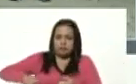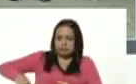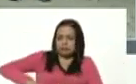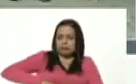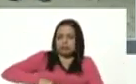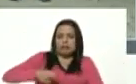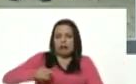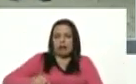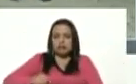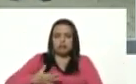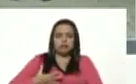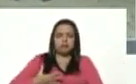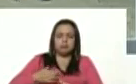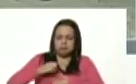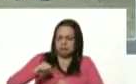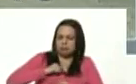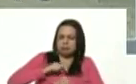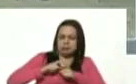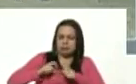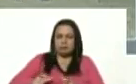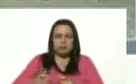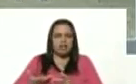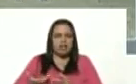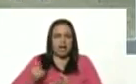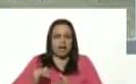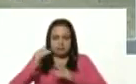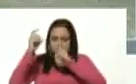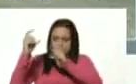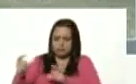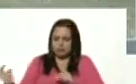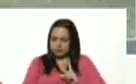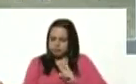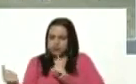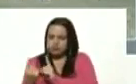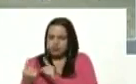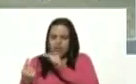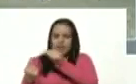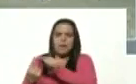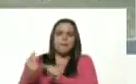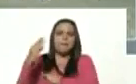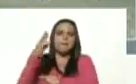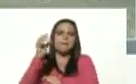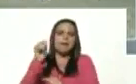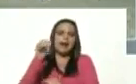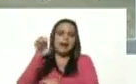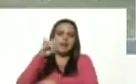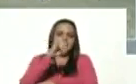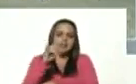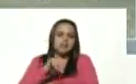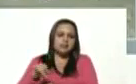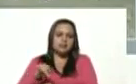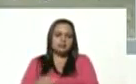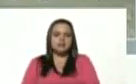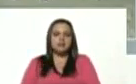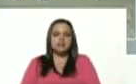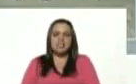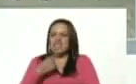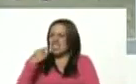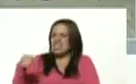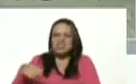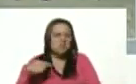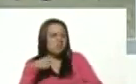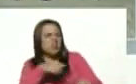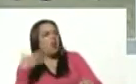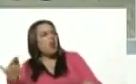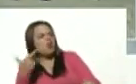ensangrentado todo el pecho, y se le presentó al taita Páez, y el taita le dijo, ¿qué pasa, negro,